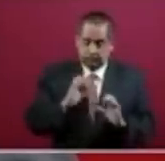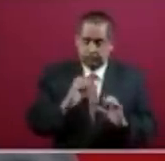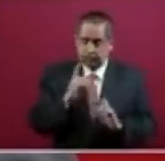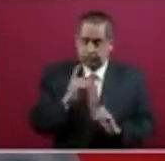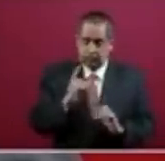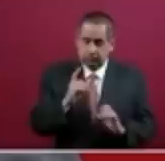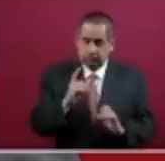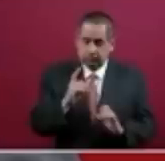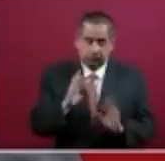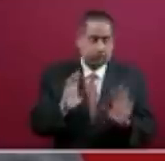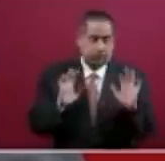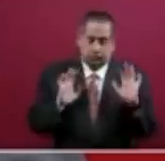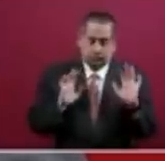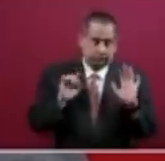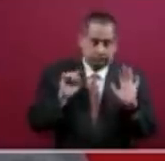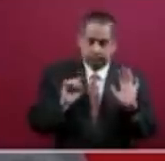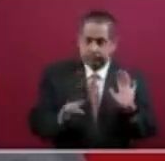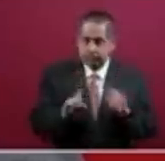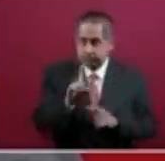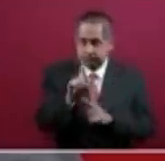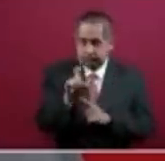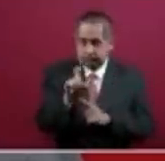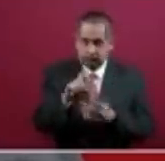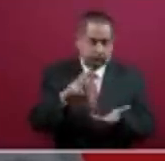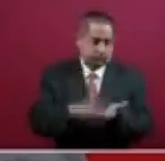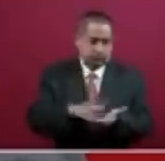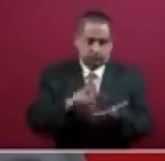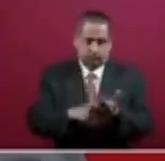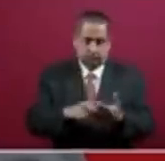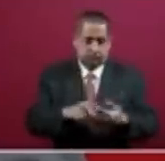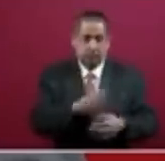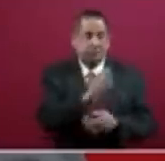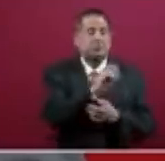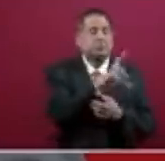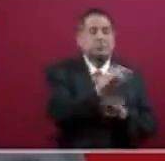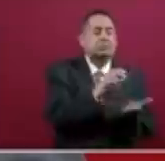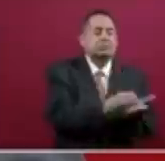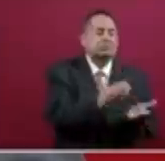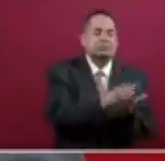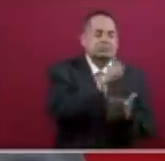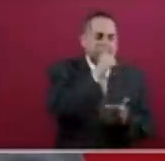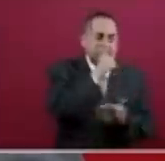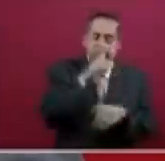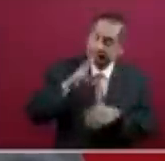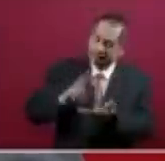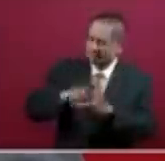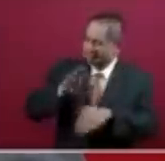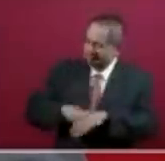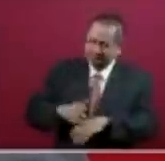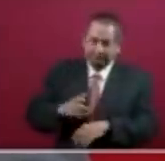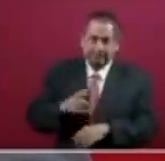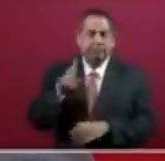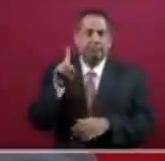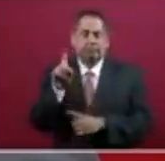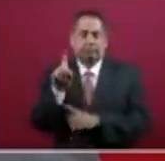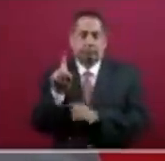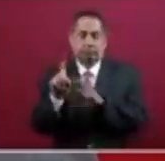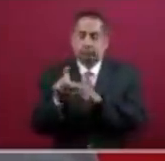Ahí sí, el agua vale más que el oro. porque la